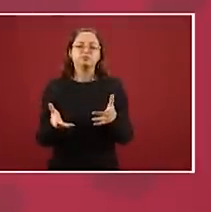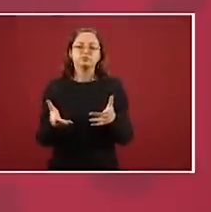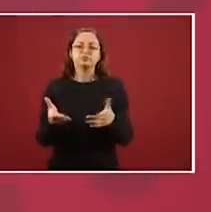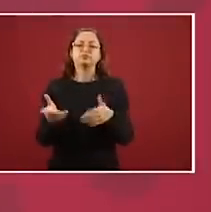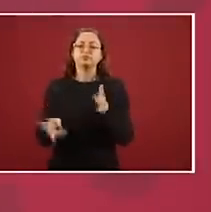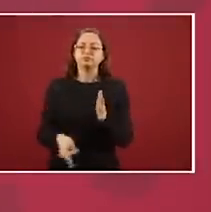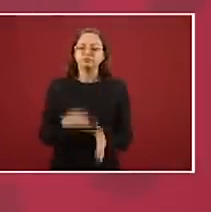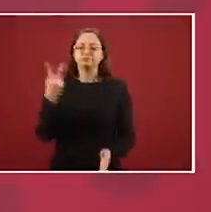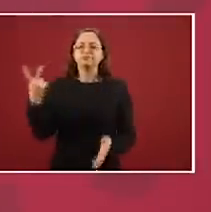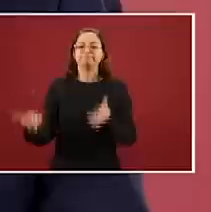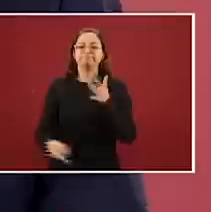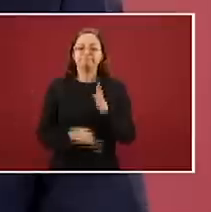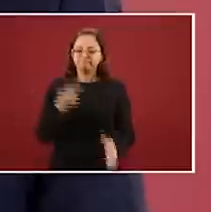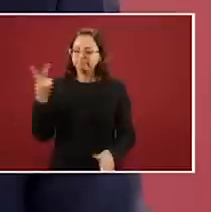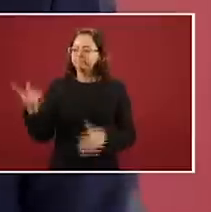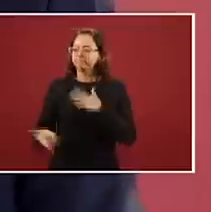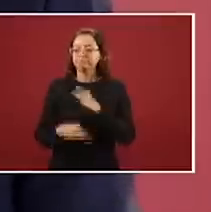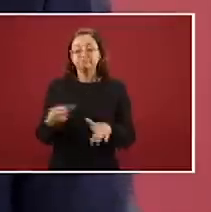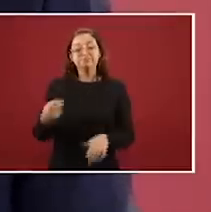señalándose en los medios,